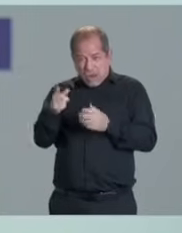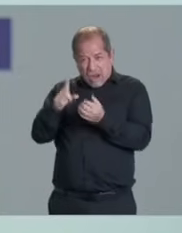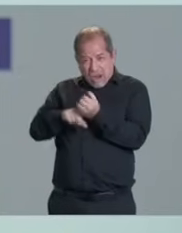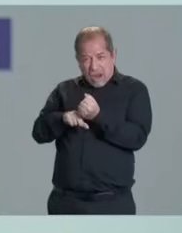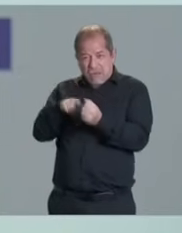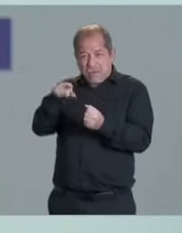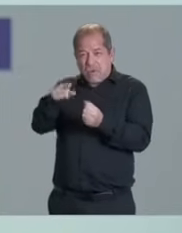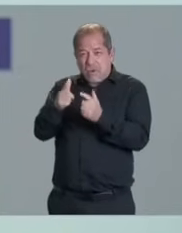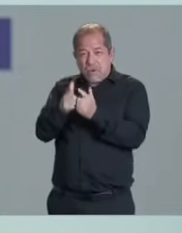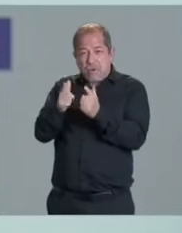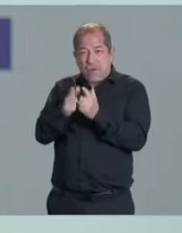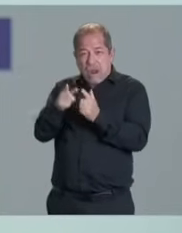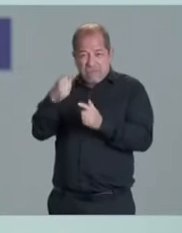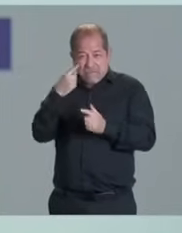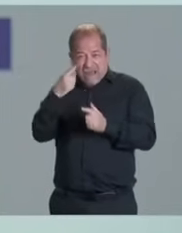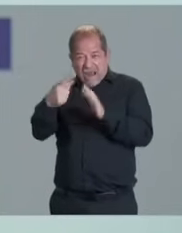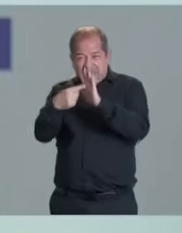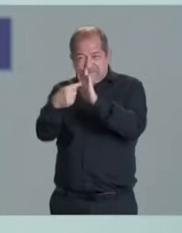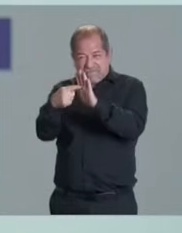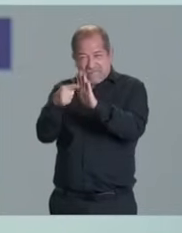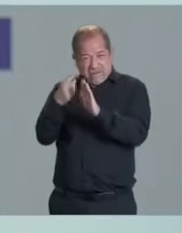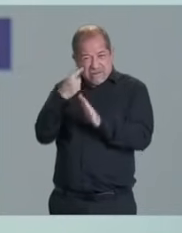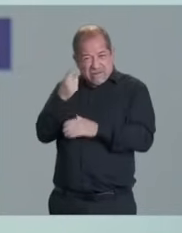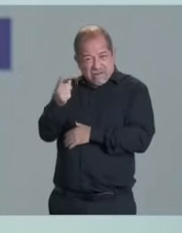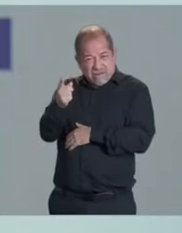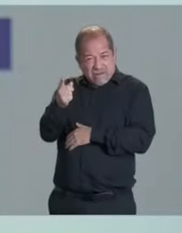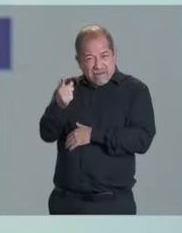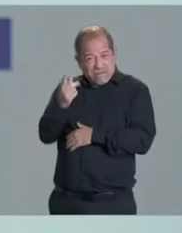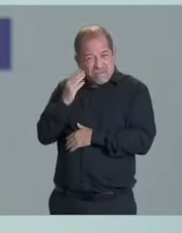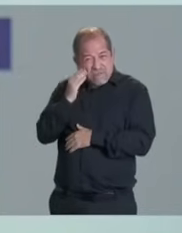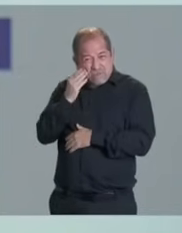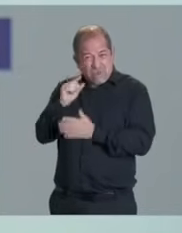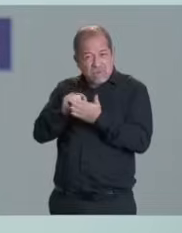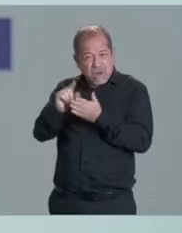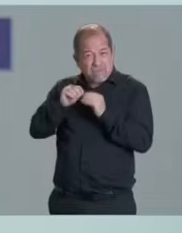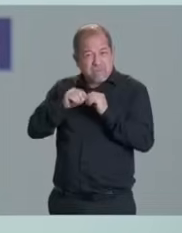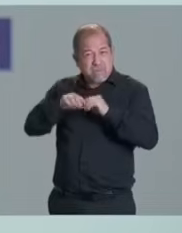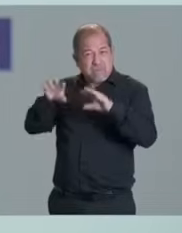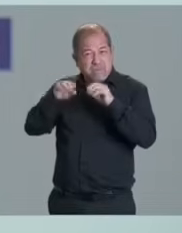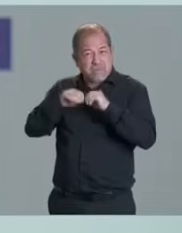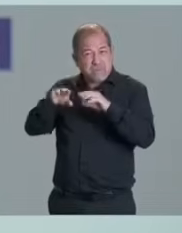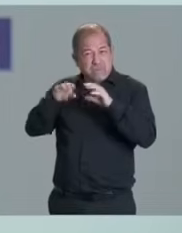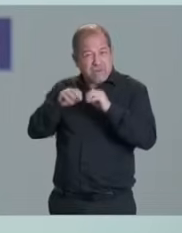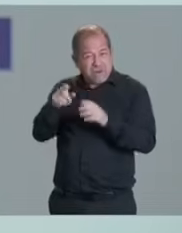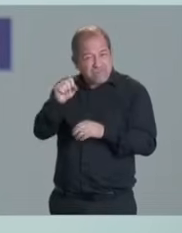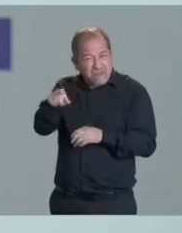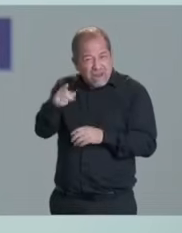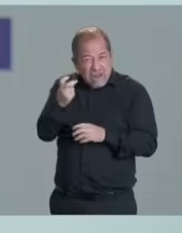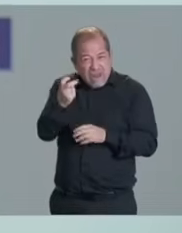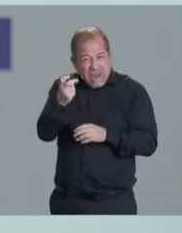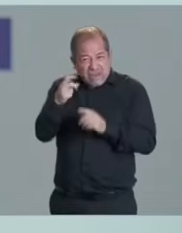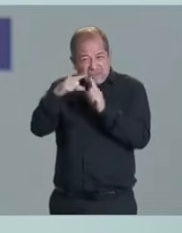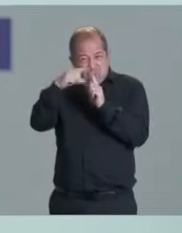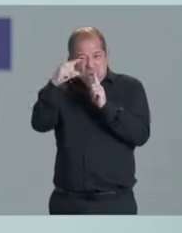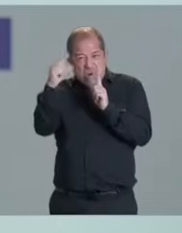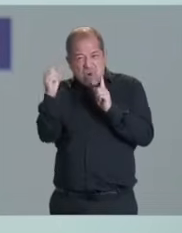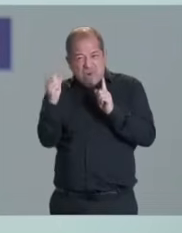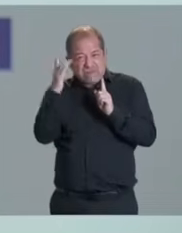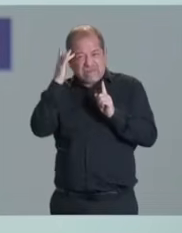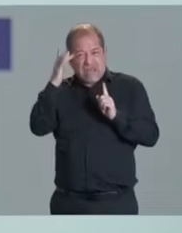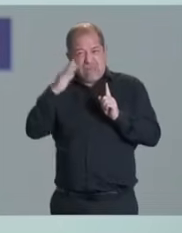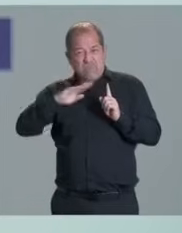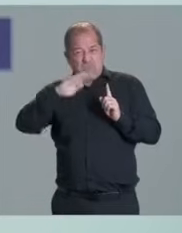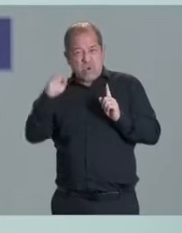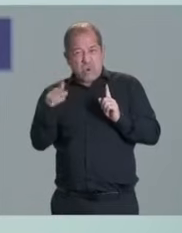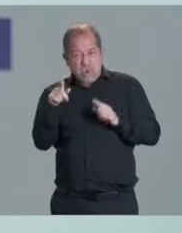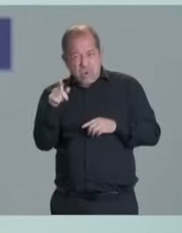que hace Morena en las redes sociales. Y además, le rinden culto a la Santa Muerte. Creo que hace mucho tiempo que no te das cuenta de